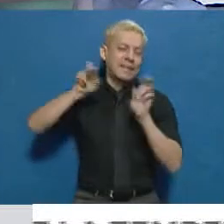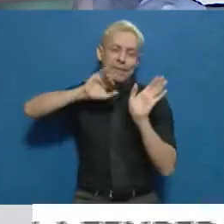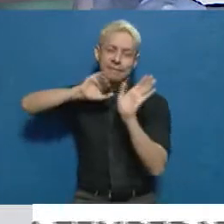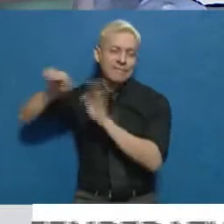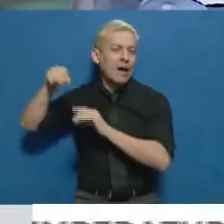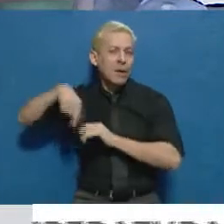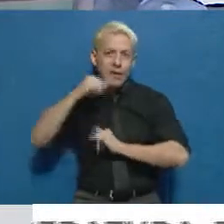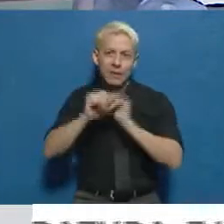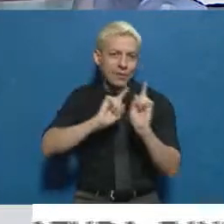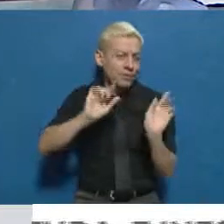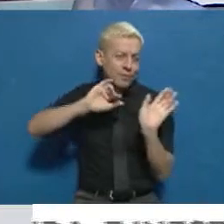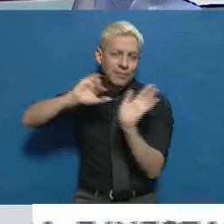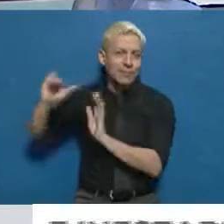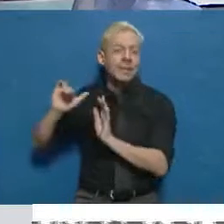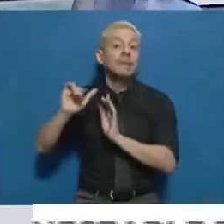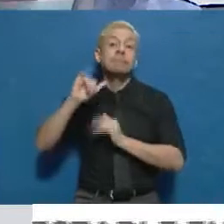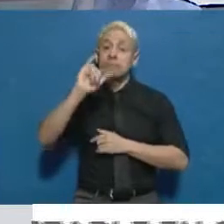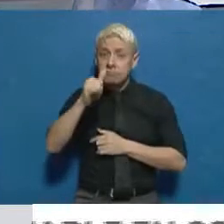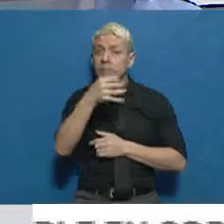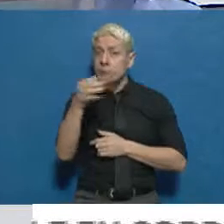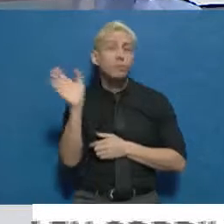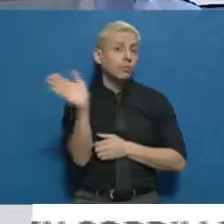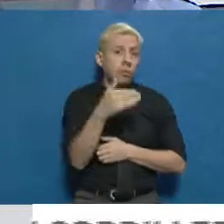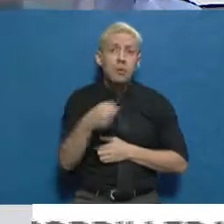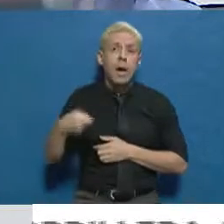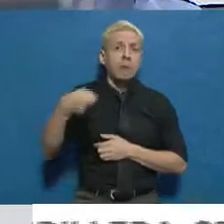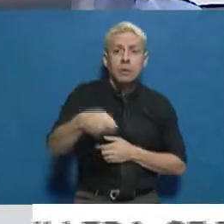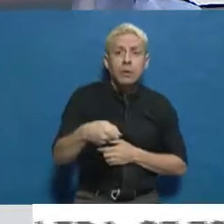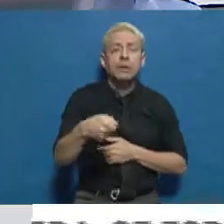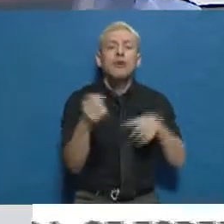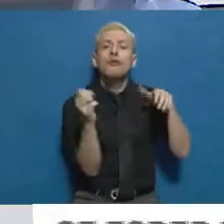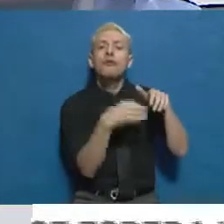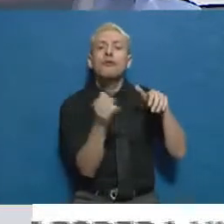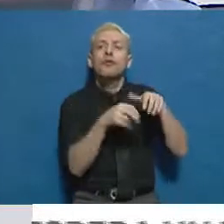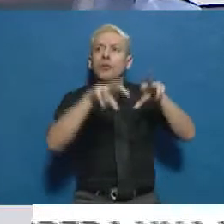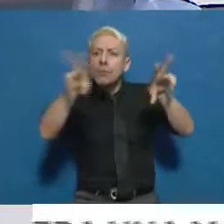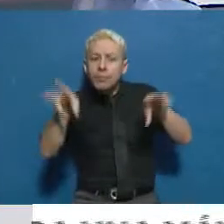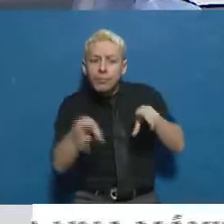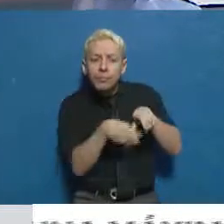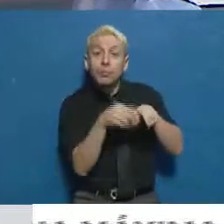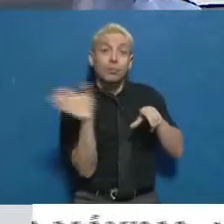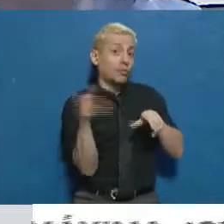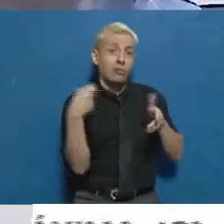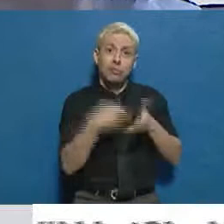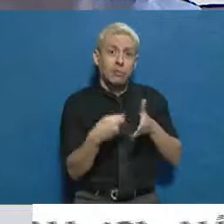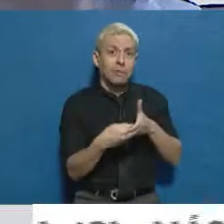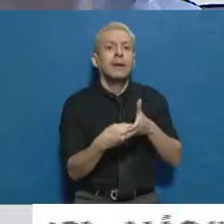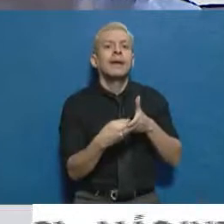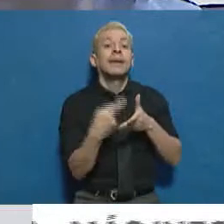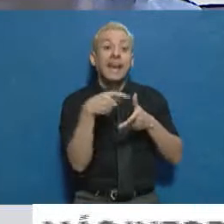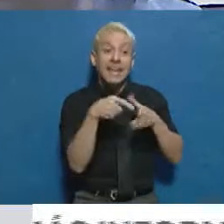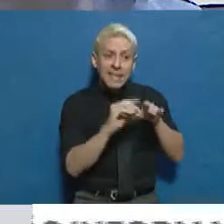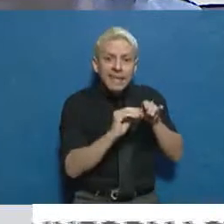ahora. Pero sí, todos aportamos a ese fondo compensador y de ese fondo se va a sacar el dinero